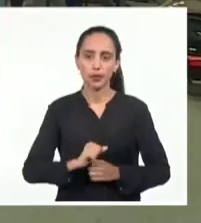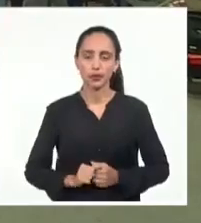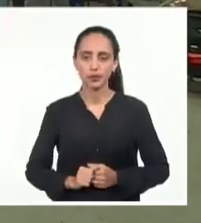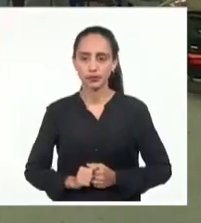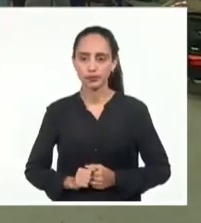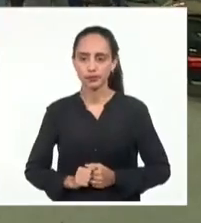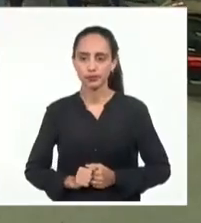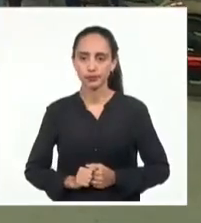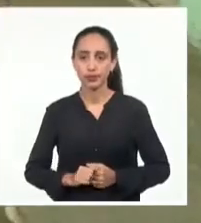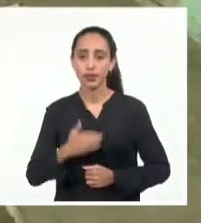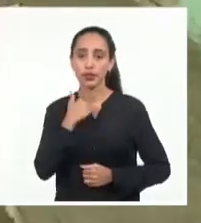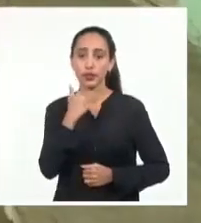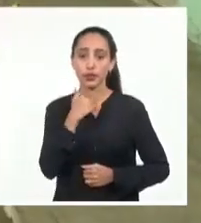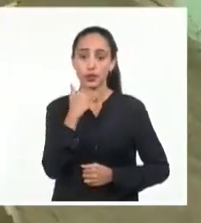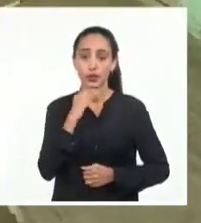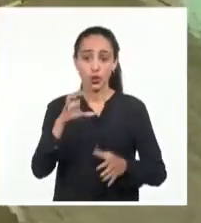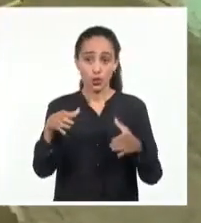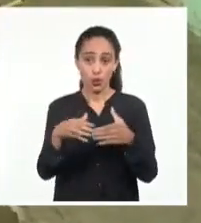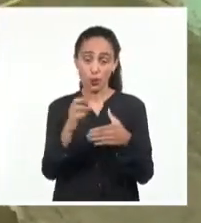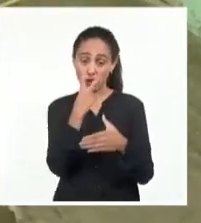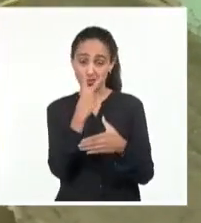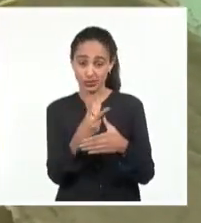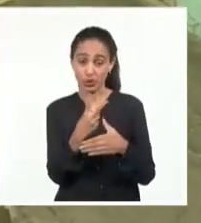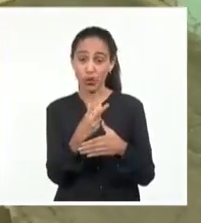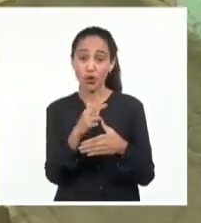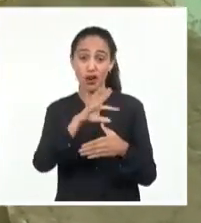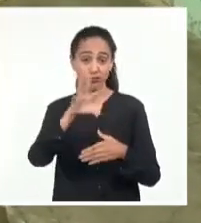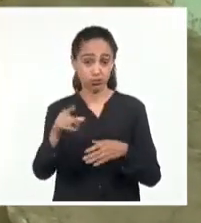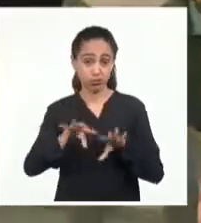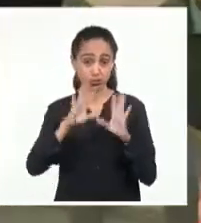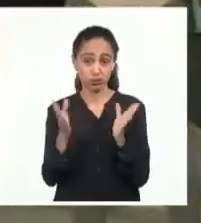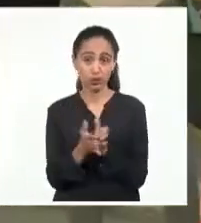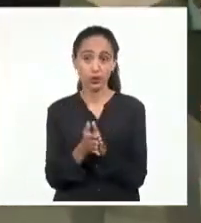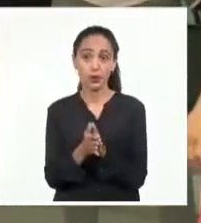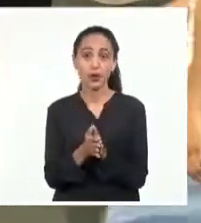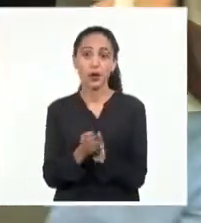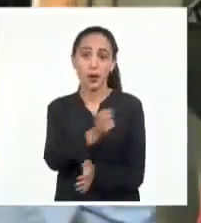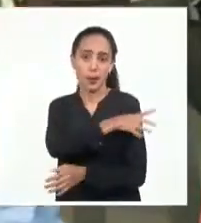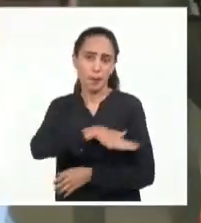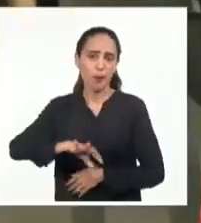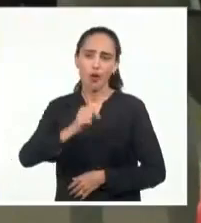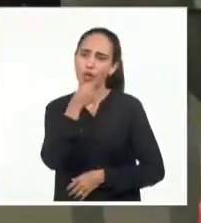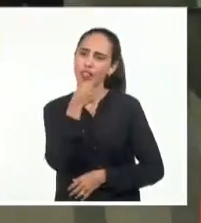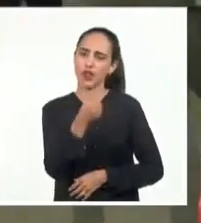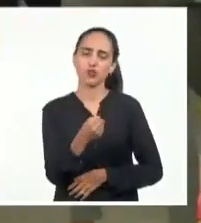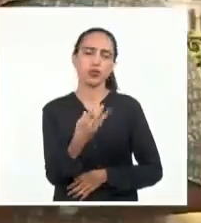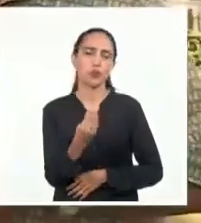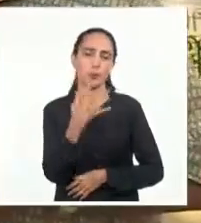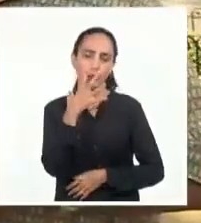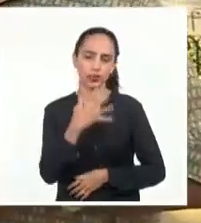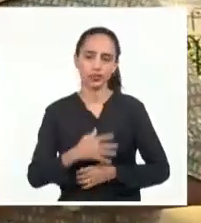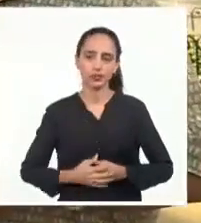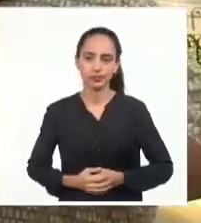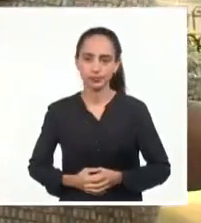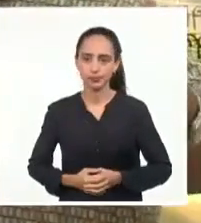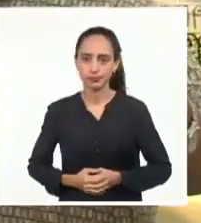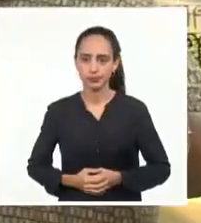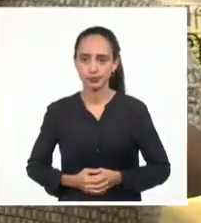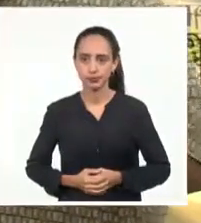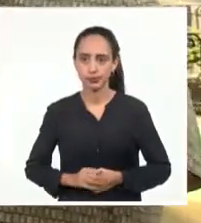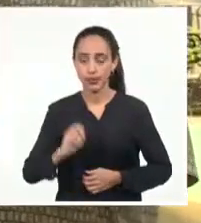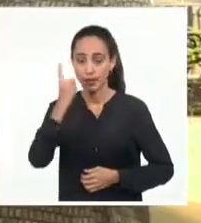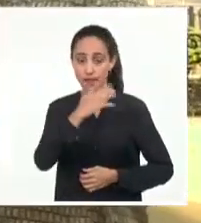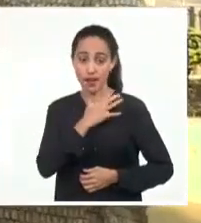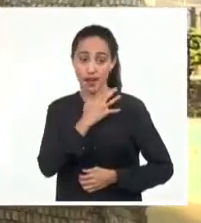fuerzas de la policía y los grupos de enfrentamiento del gobierno, el papel de la población que denuncia es fundamental. Rodolfo Báez, quien lidera las acciones